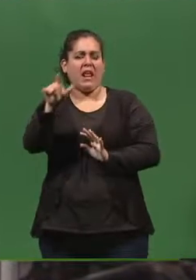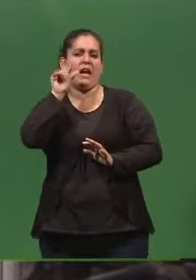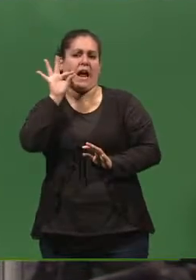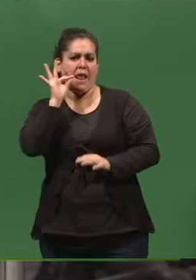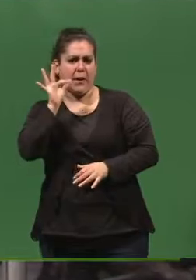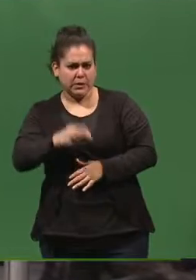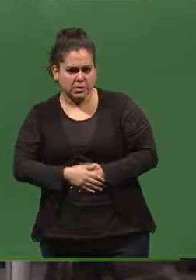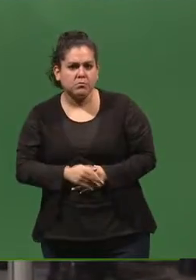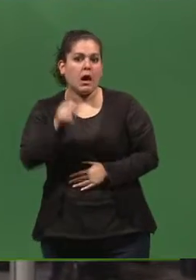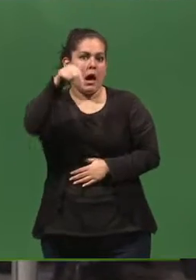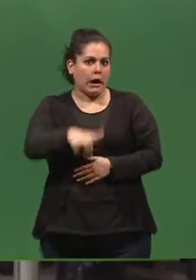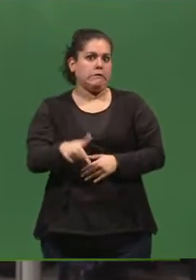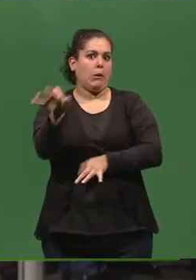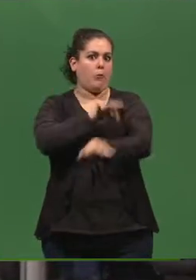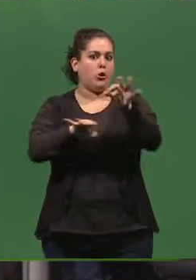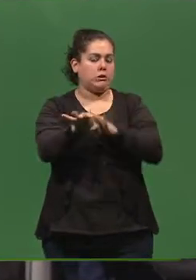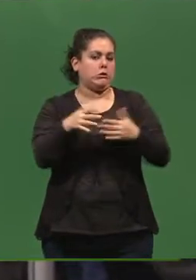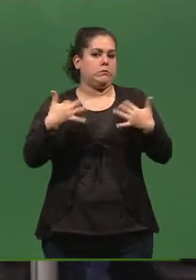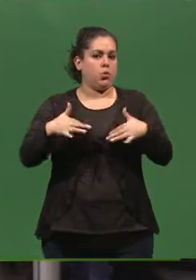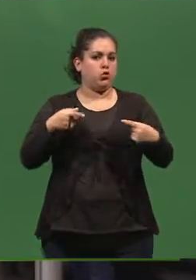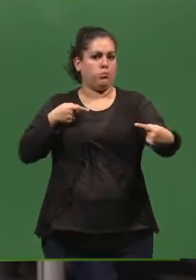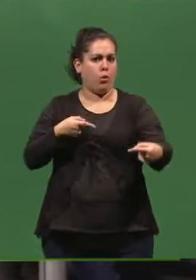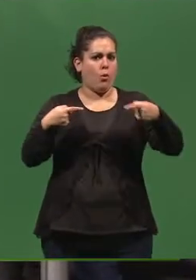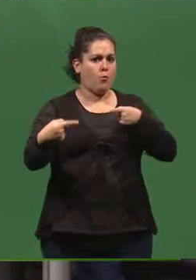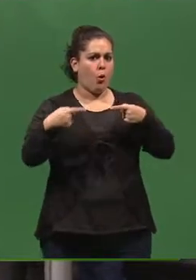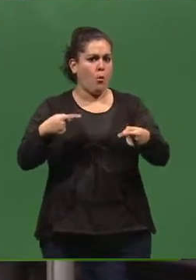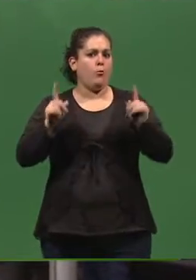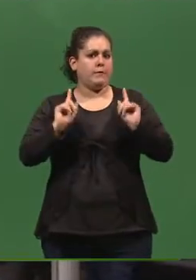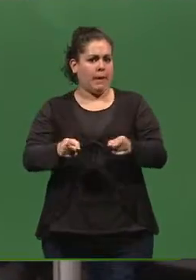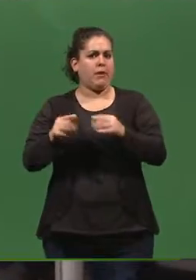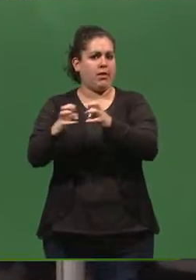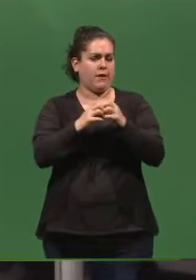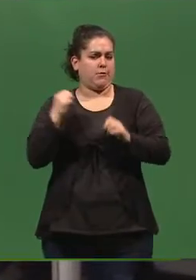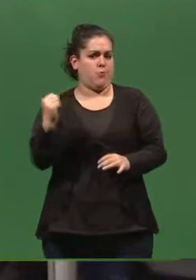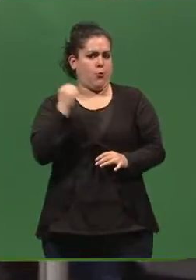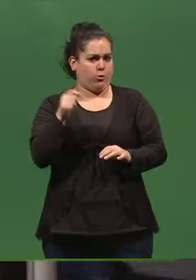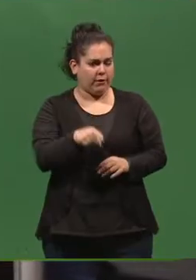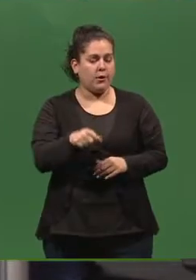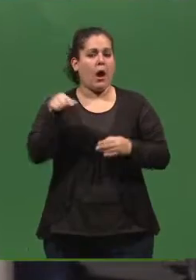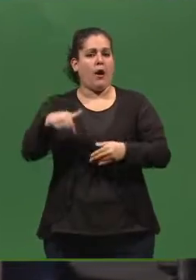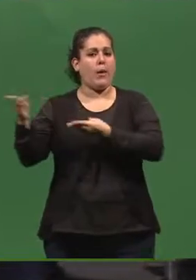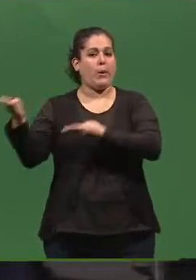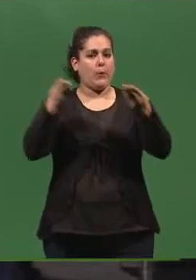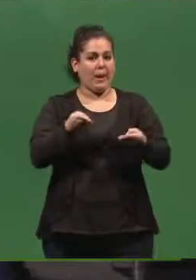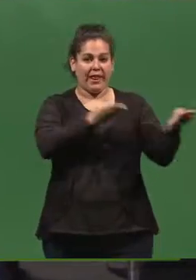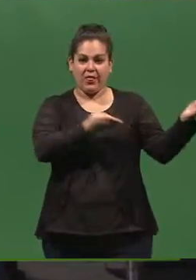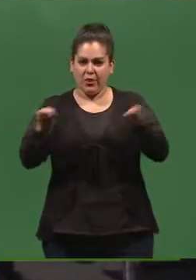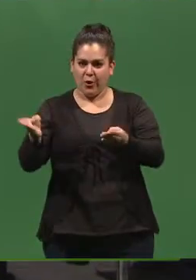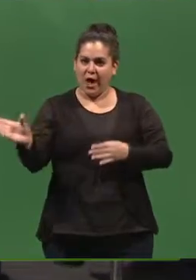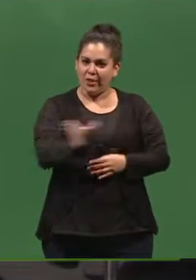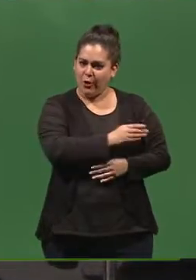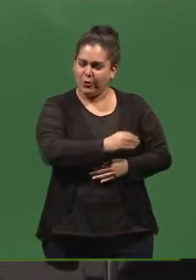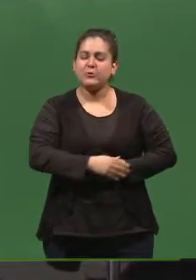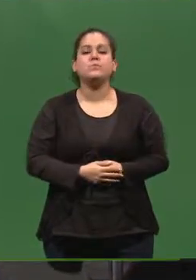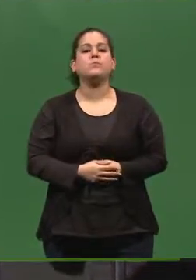cannabis. Este es un proyecto que es bastante controversial y que ha traído un debate bastante importante. Voy a darle la bienvenida a mis invitados. Bienvenidos. Hola,